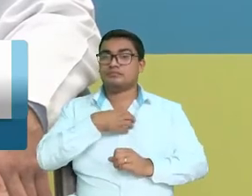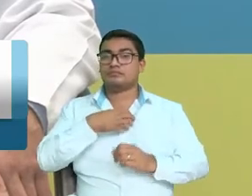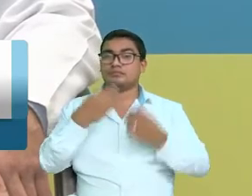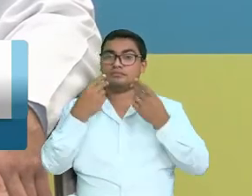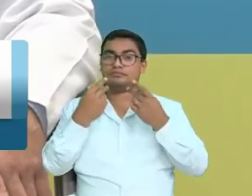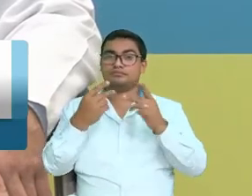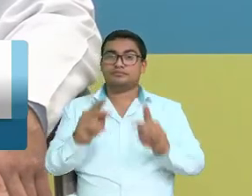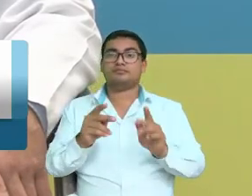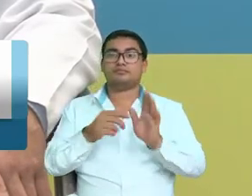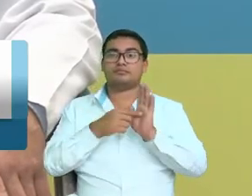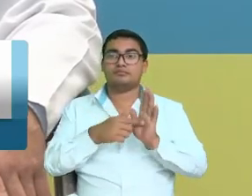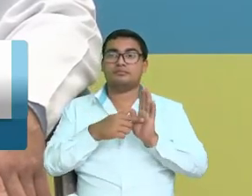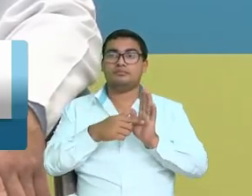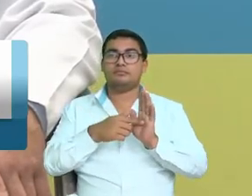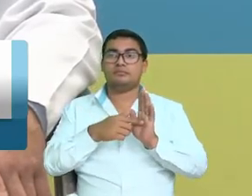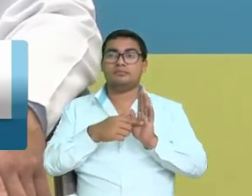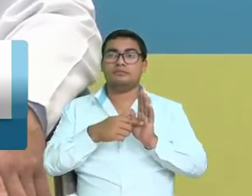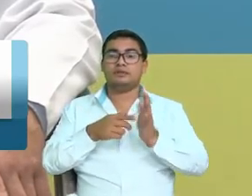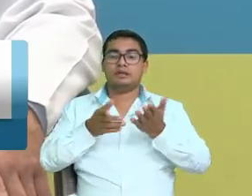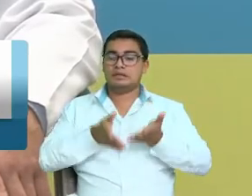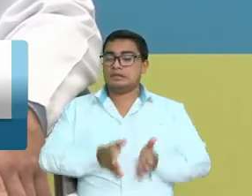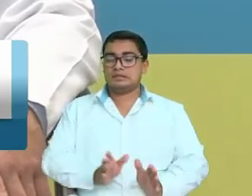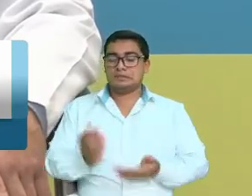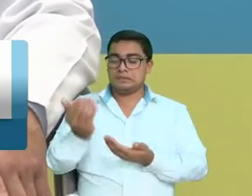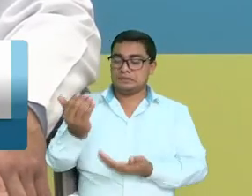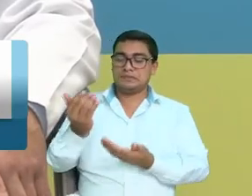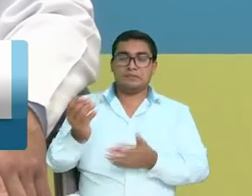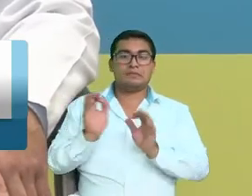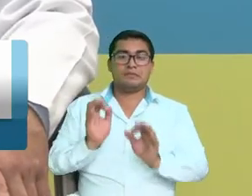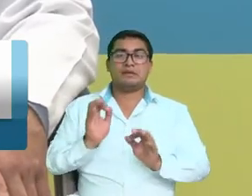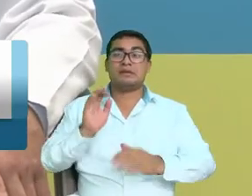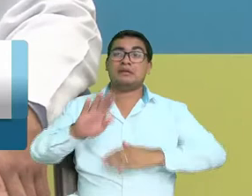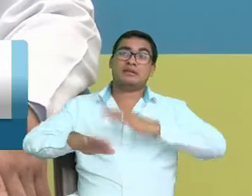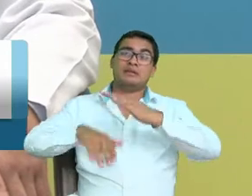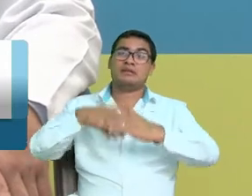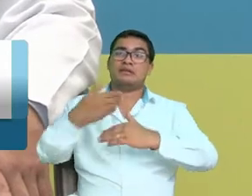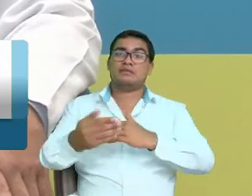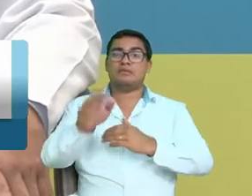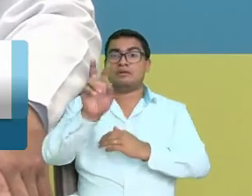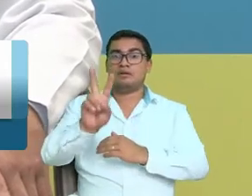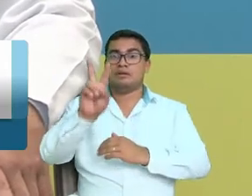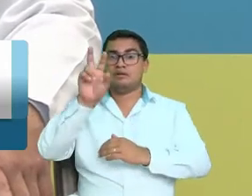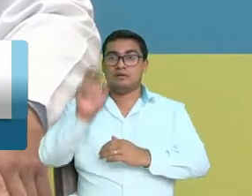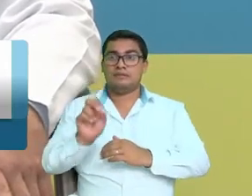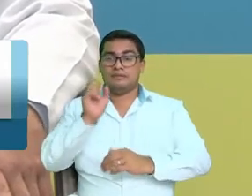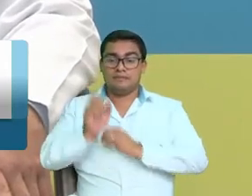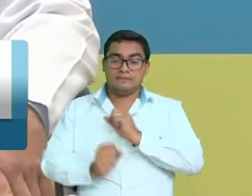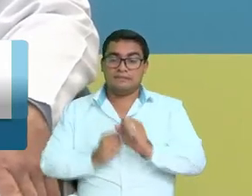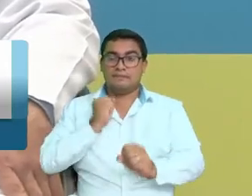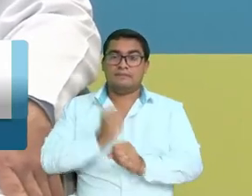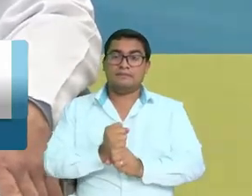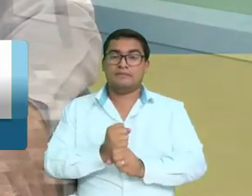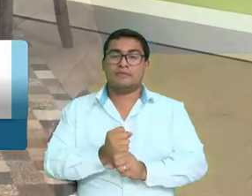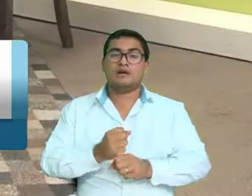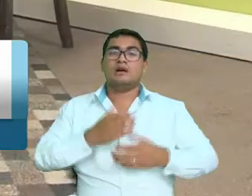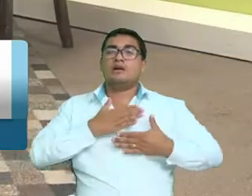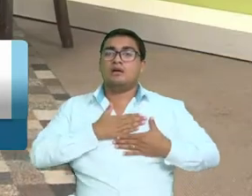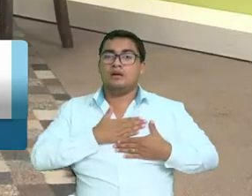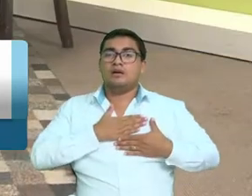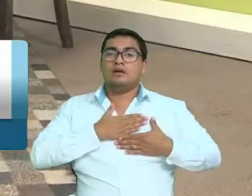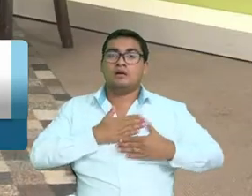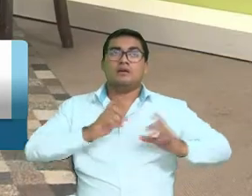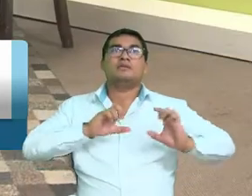niño nació y no se dio cuenta y se la diagnosticaron hasta los 20 años, es una cardiopatía congénita. Ahora, doctor,